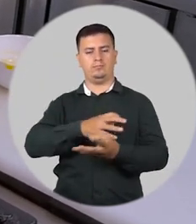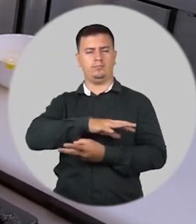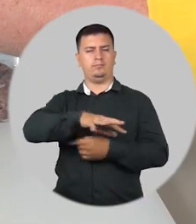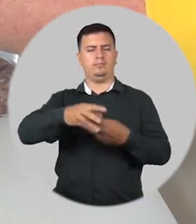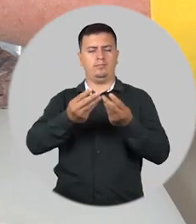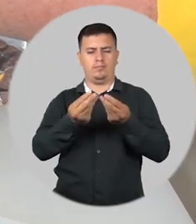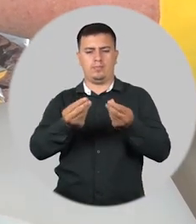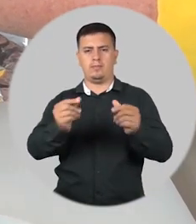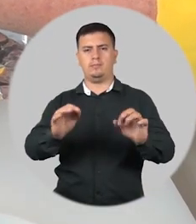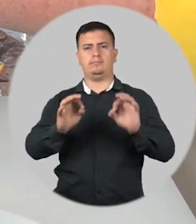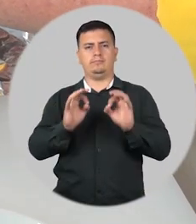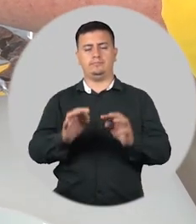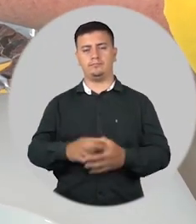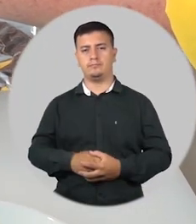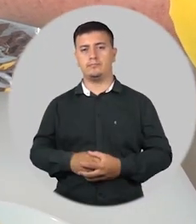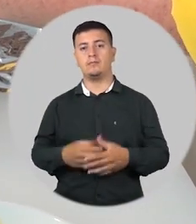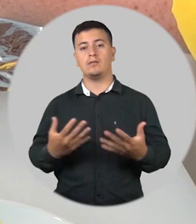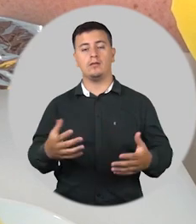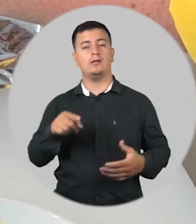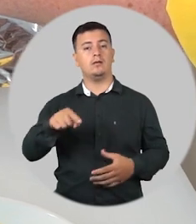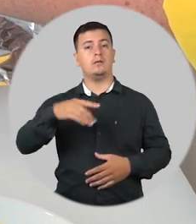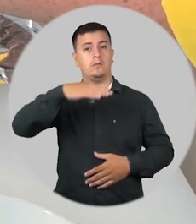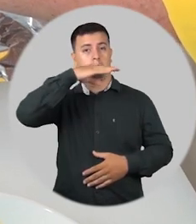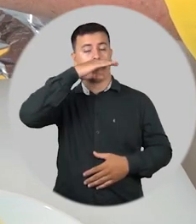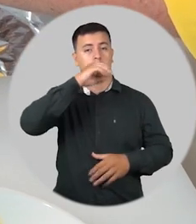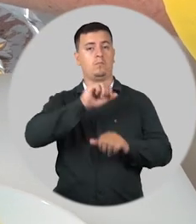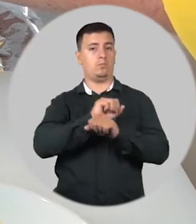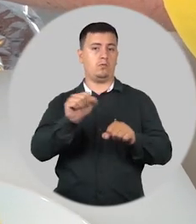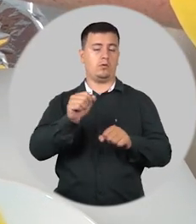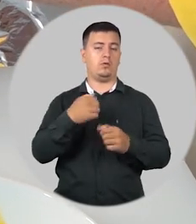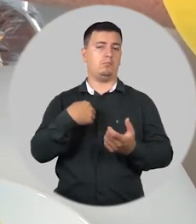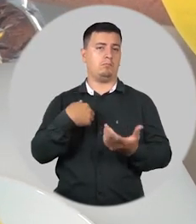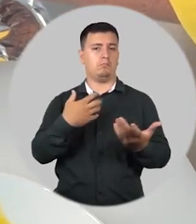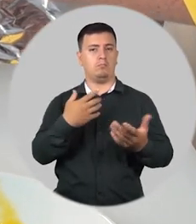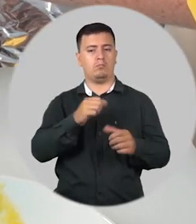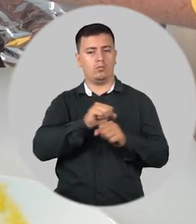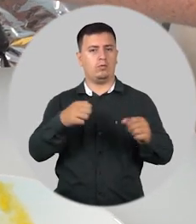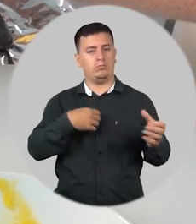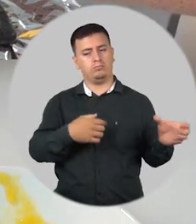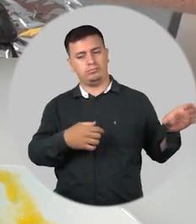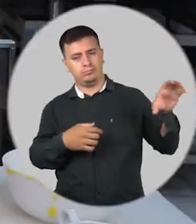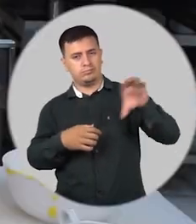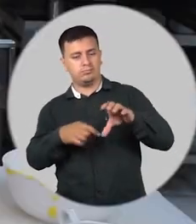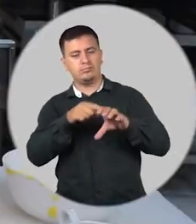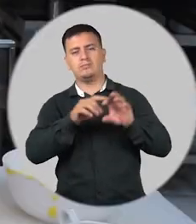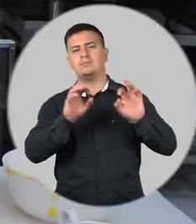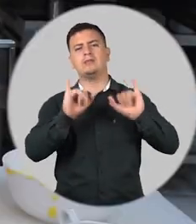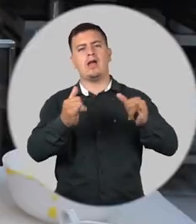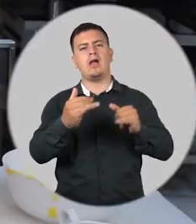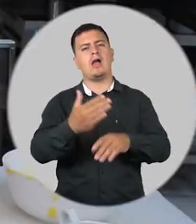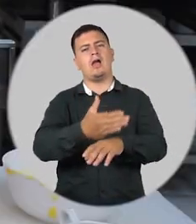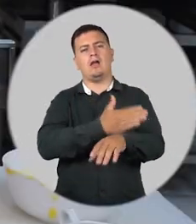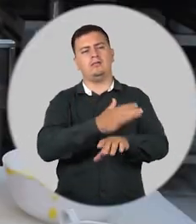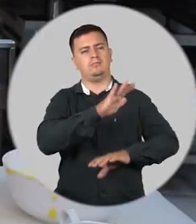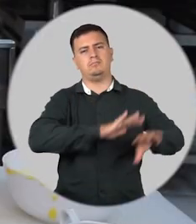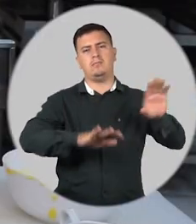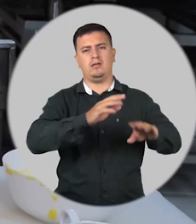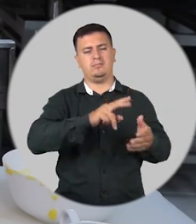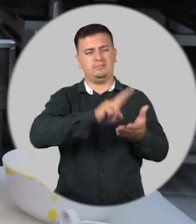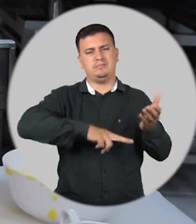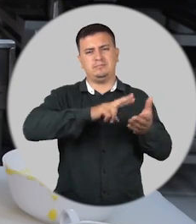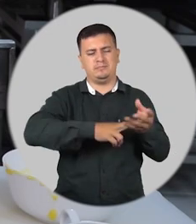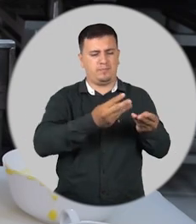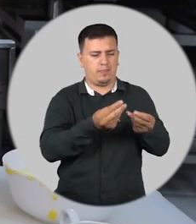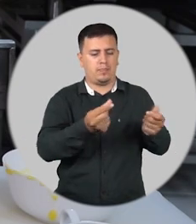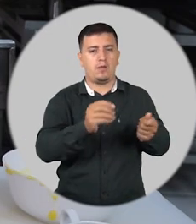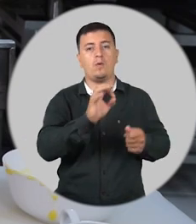para que quede perfectamente integrado. Este mango tenemos dos opciones, podemos poner el mango procesado para que